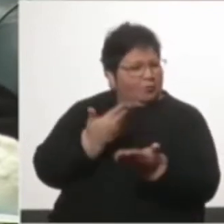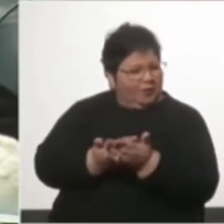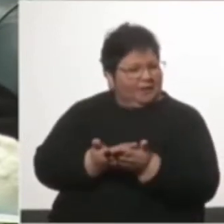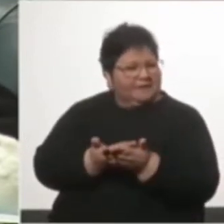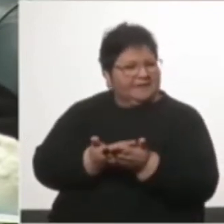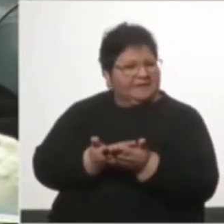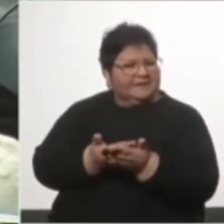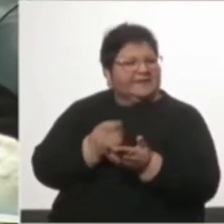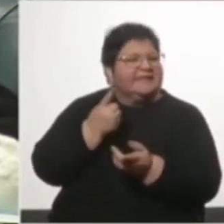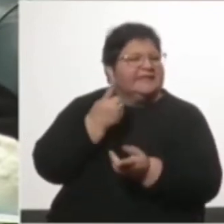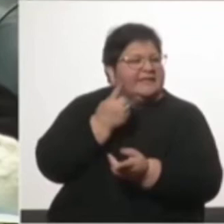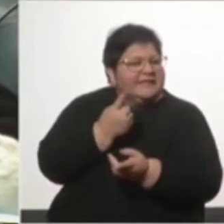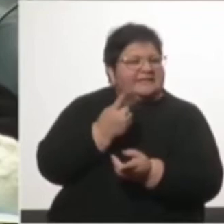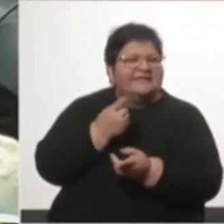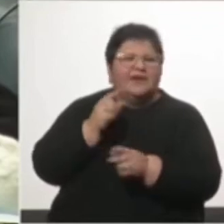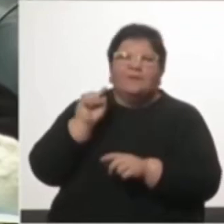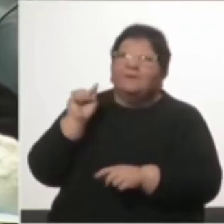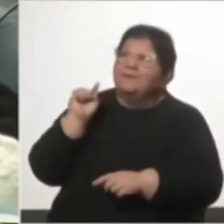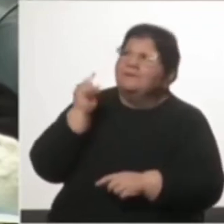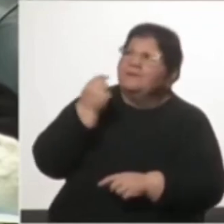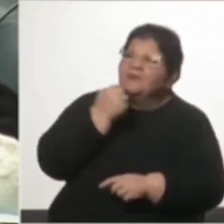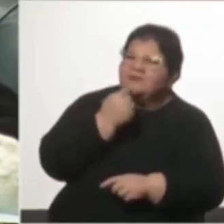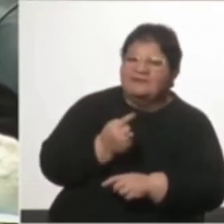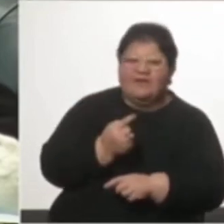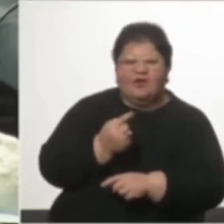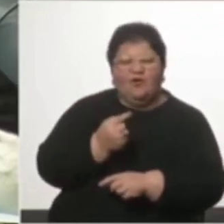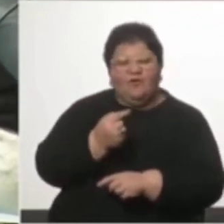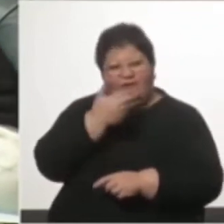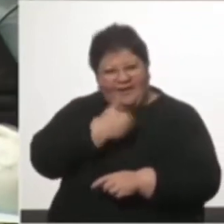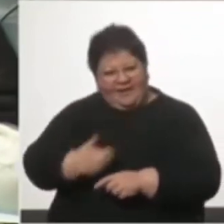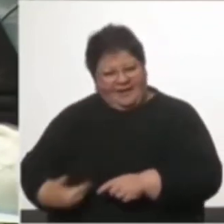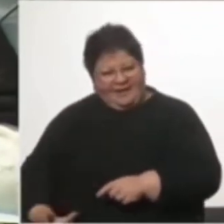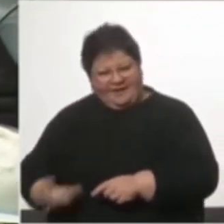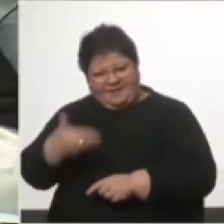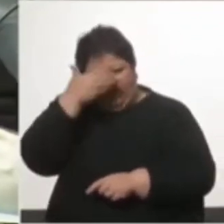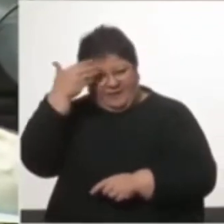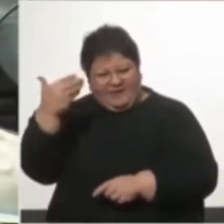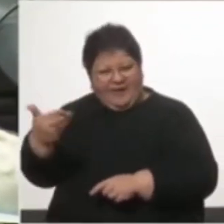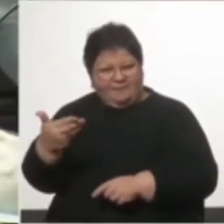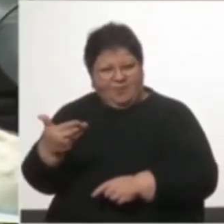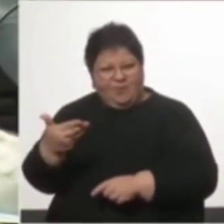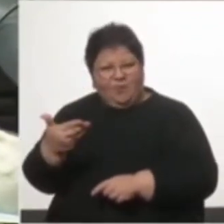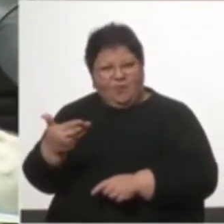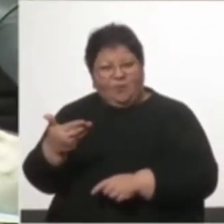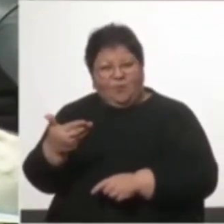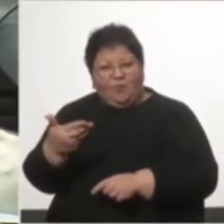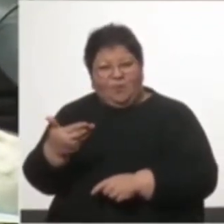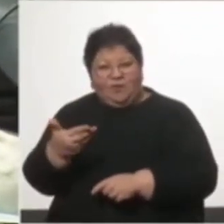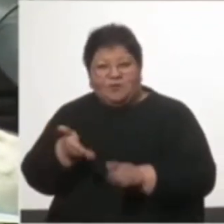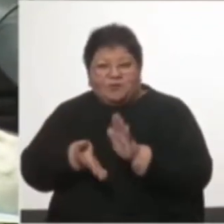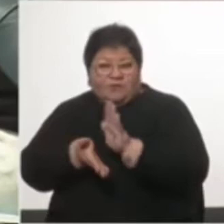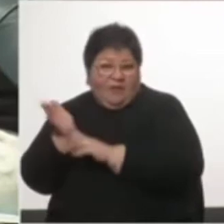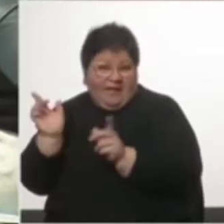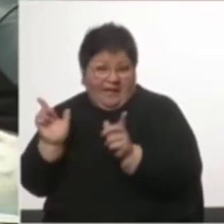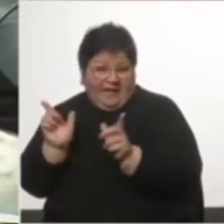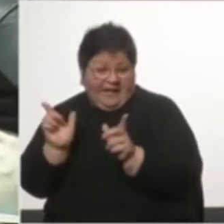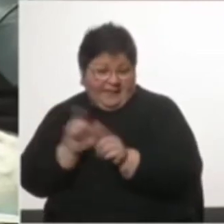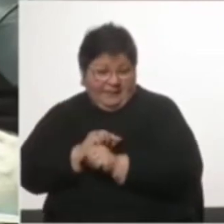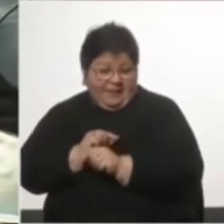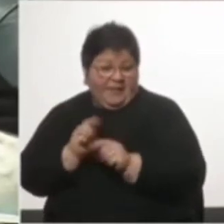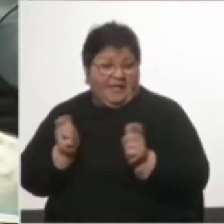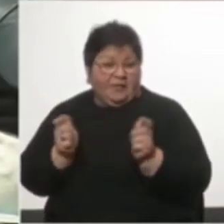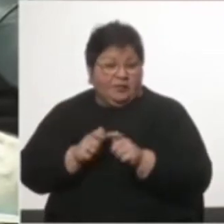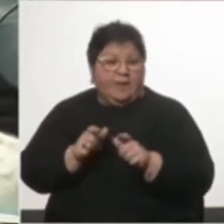fueron las primeras impresiones del presidente del Frente Amplio al salir de la reunión. En mayo de ese